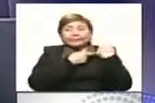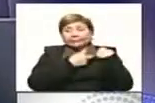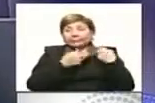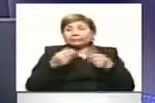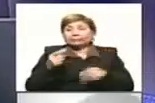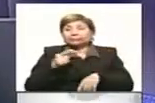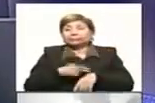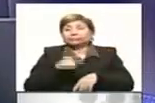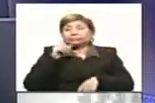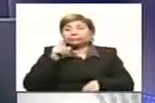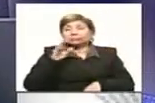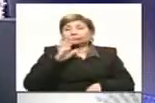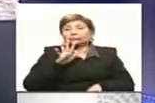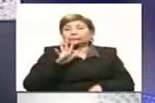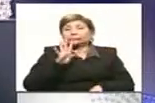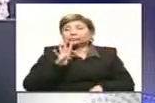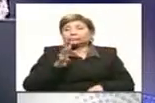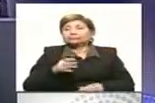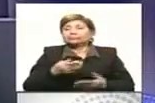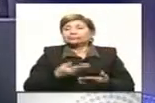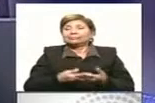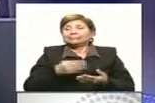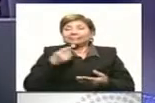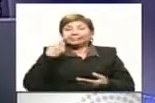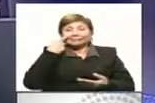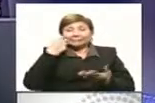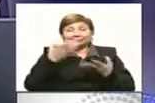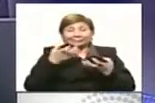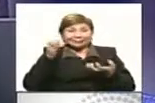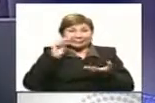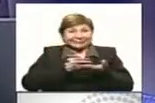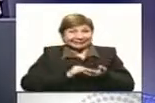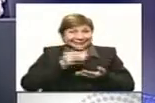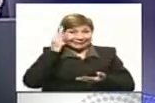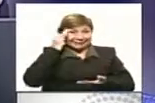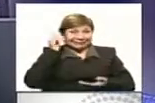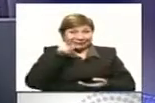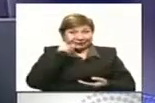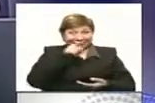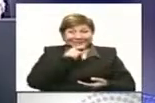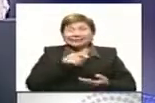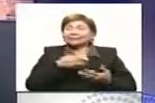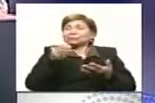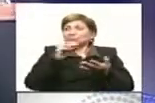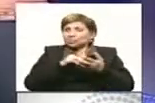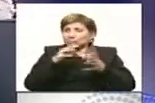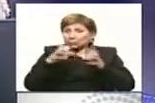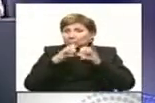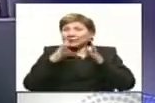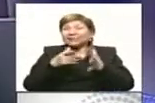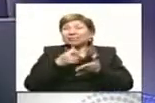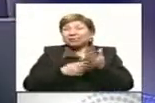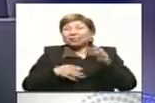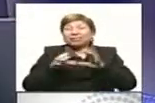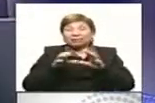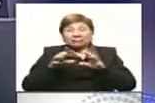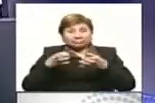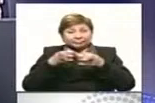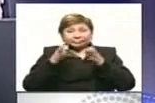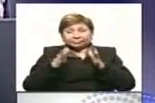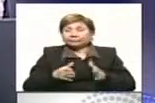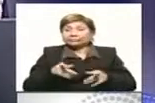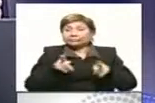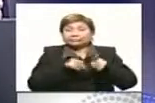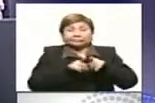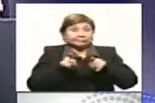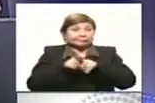correspondientes. 1:54 p.m. Por cierto, si usted quiere conocer más de las actividades de los congresistas por la Semana de Representación y